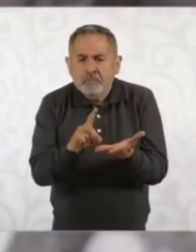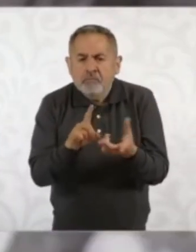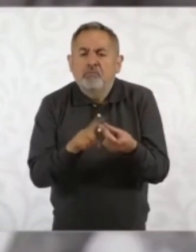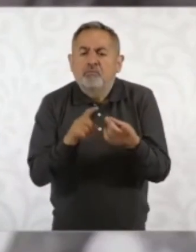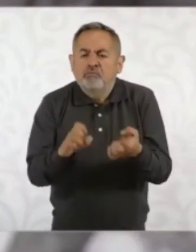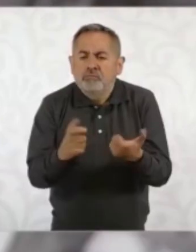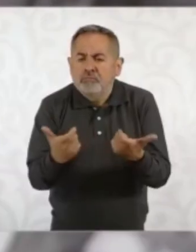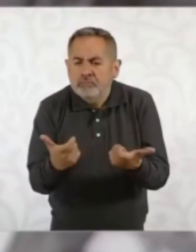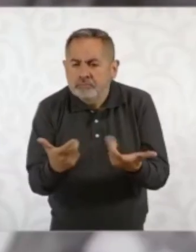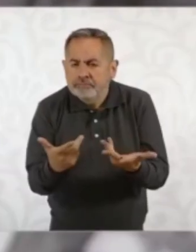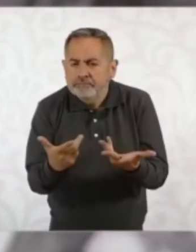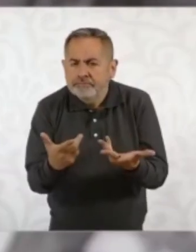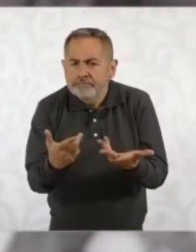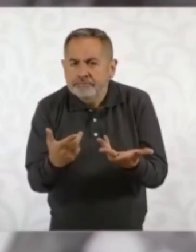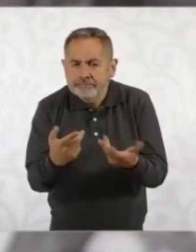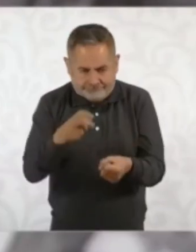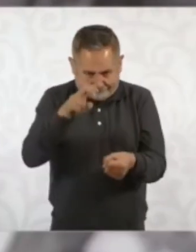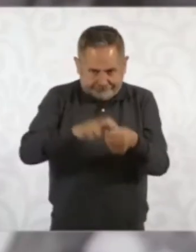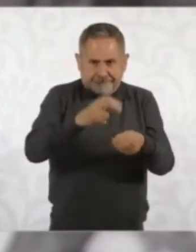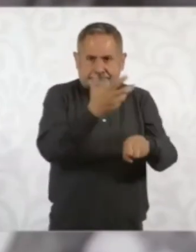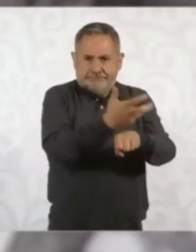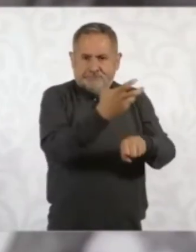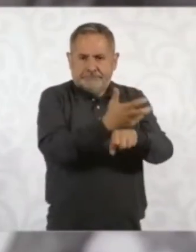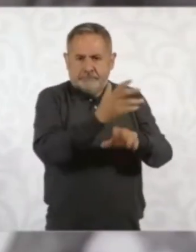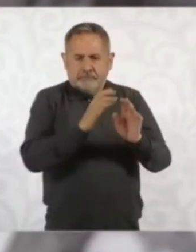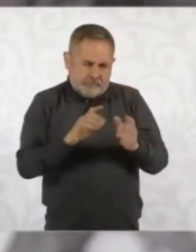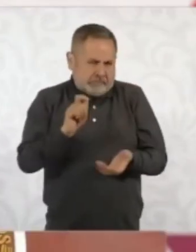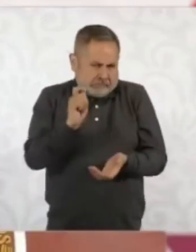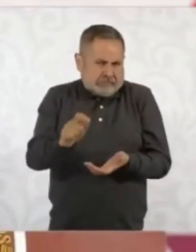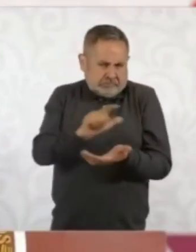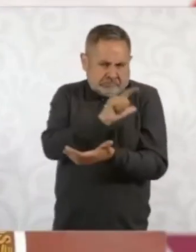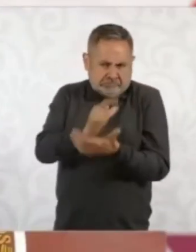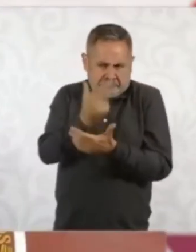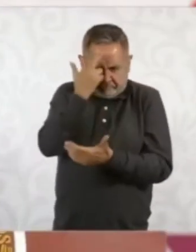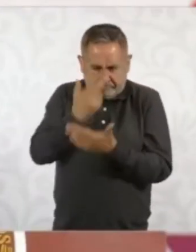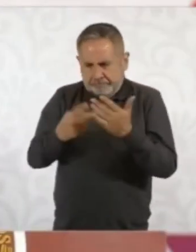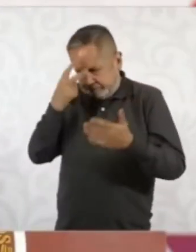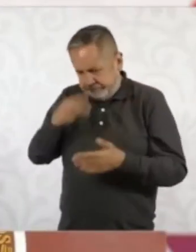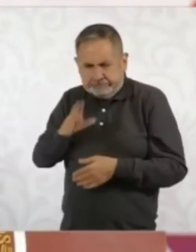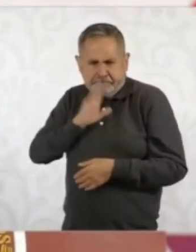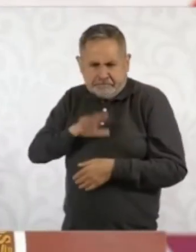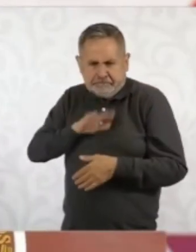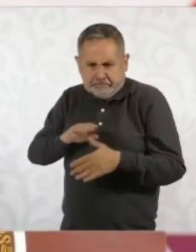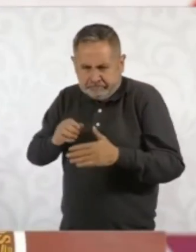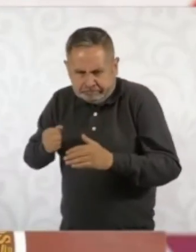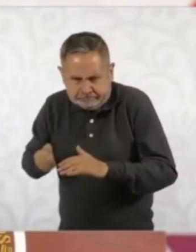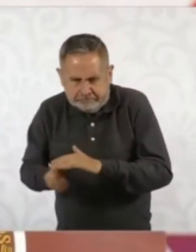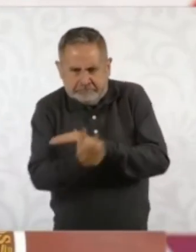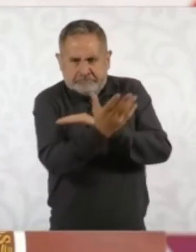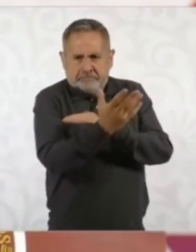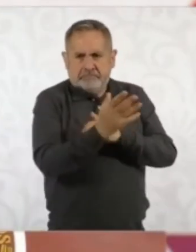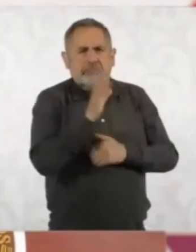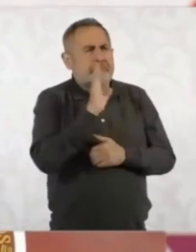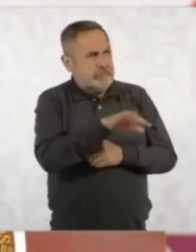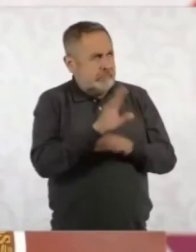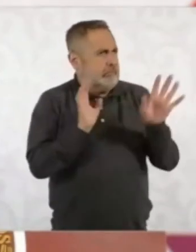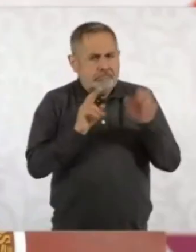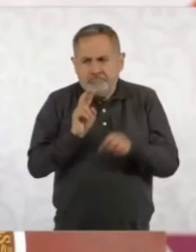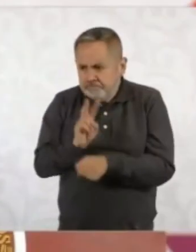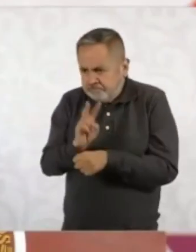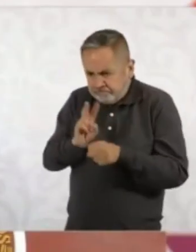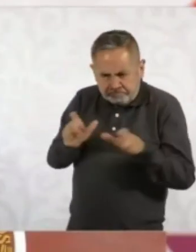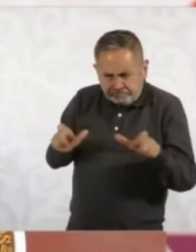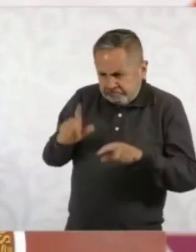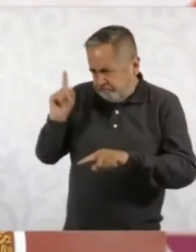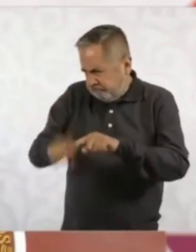no solamente hay delitos, porque son delitos en México, y nosotros colaboramos con Estados